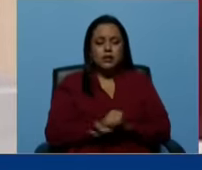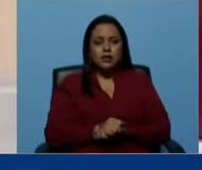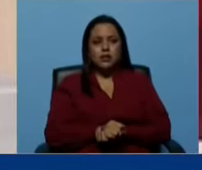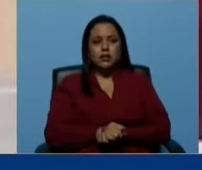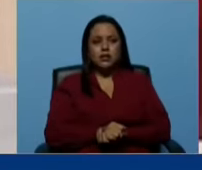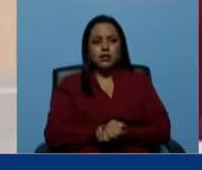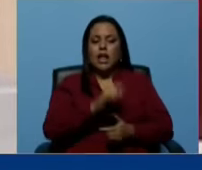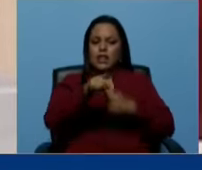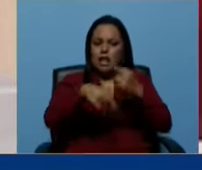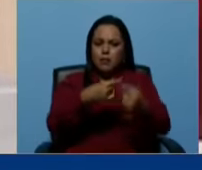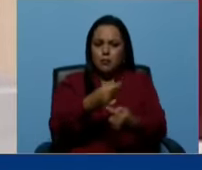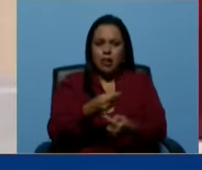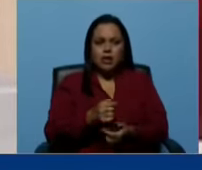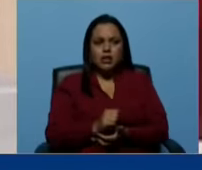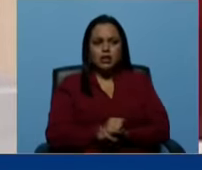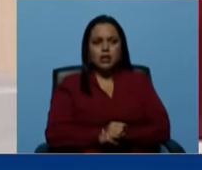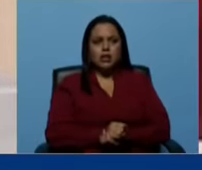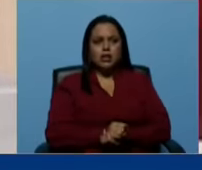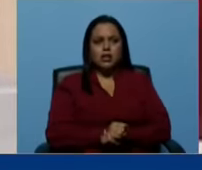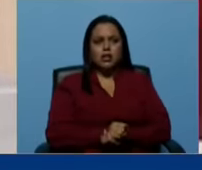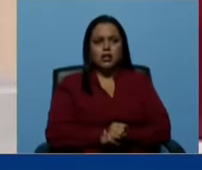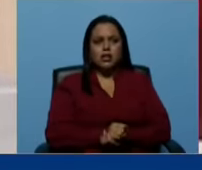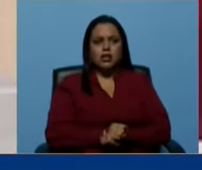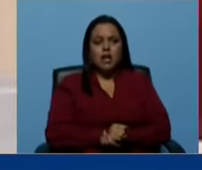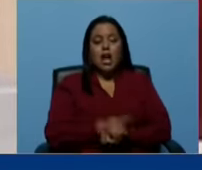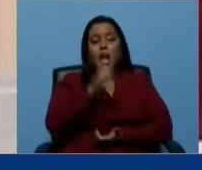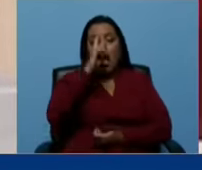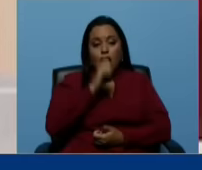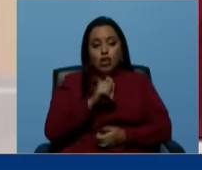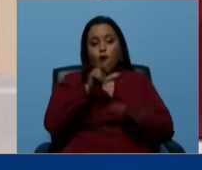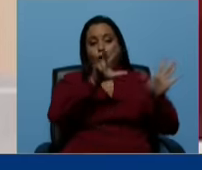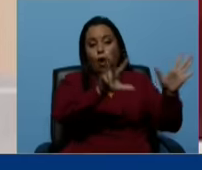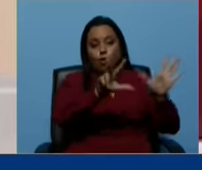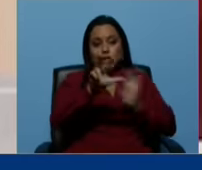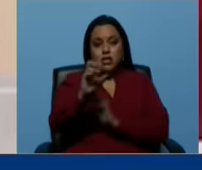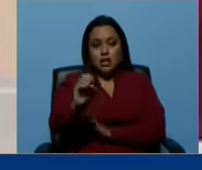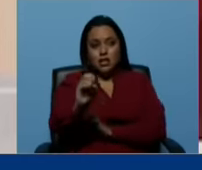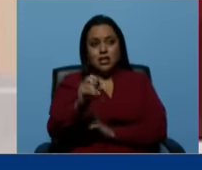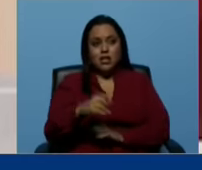y luego en los años 80,